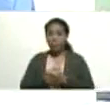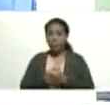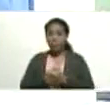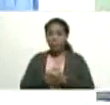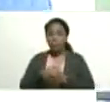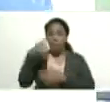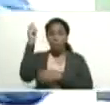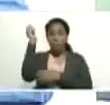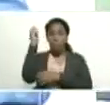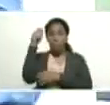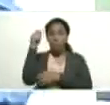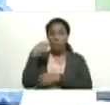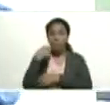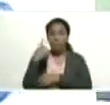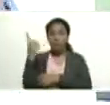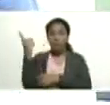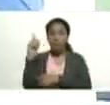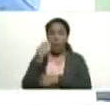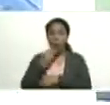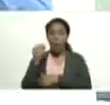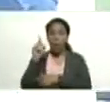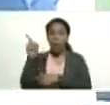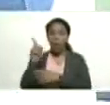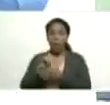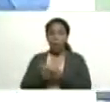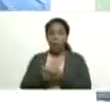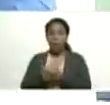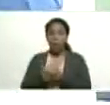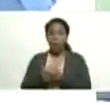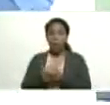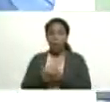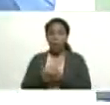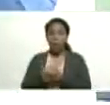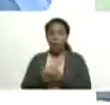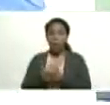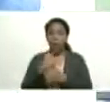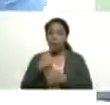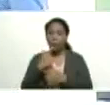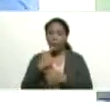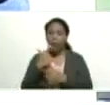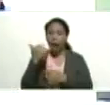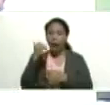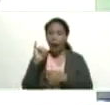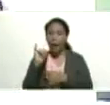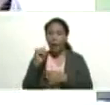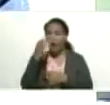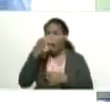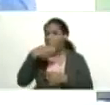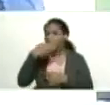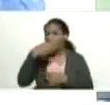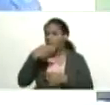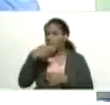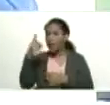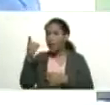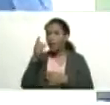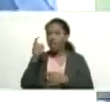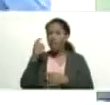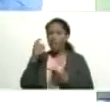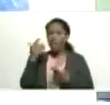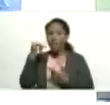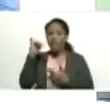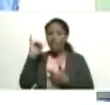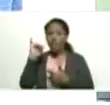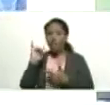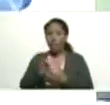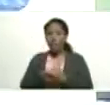creo que es el nombre técnico que le dan los muchachos allá, que es la acidez que tiene la manzana, ese tipo de fruta, preserva